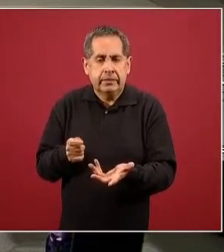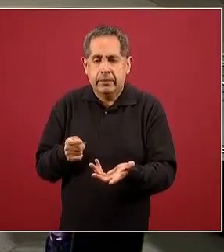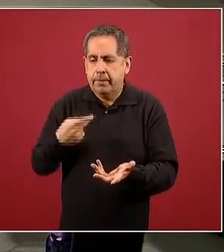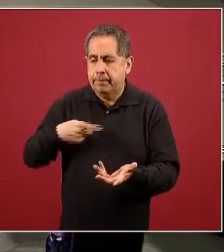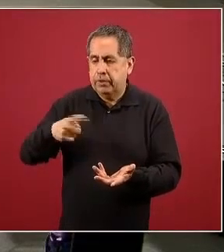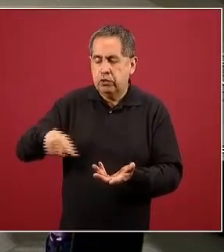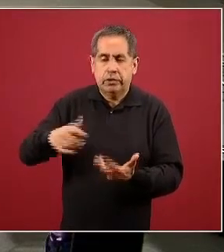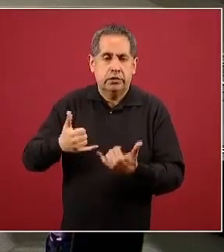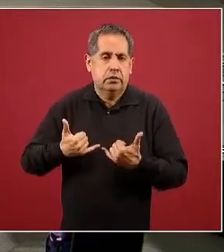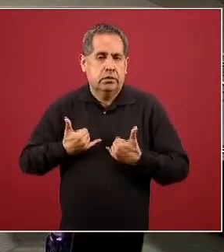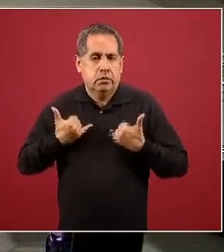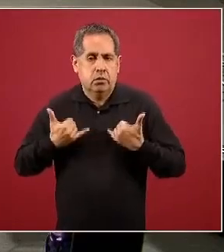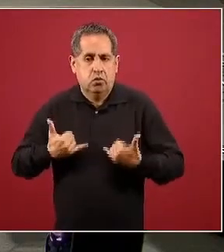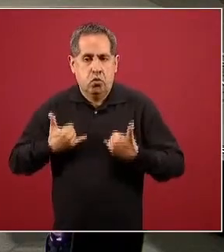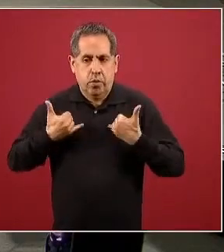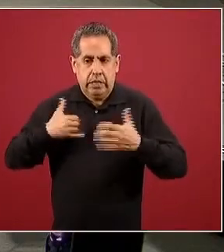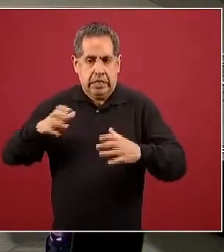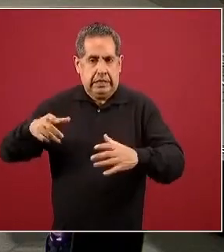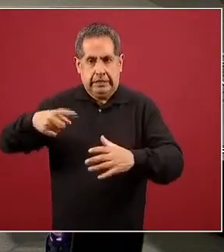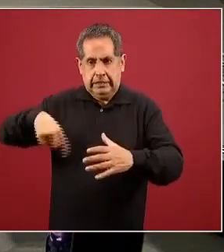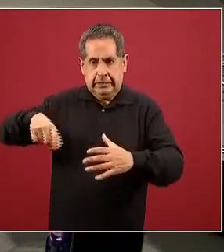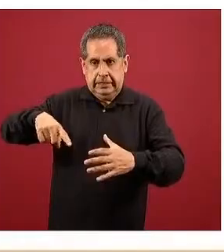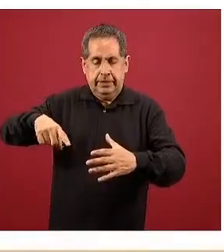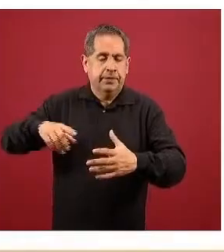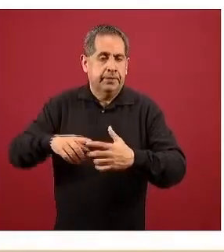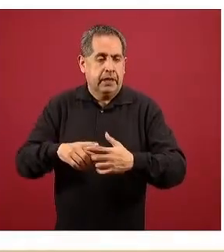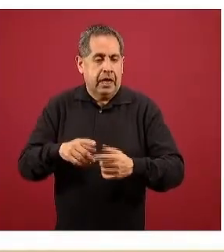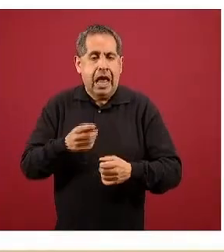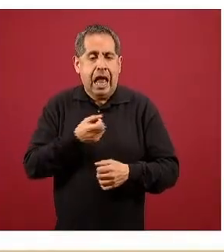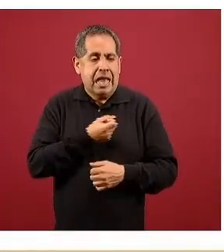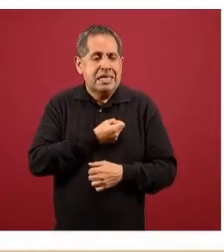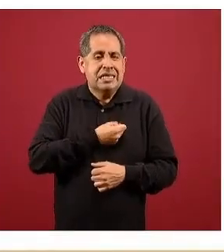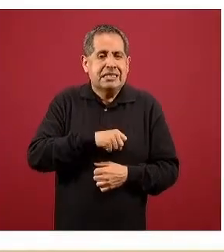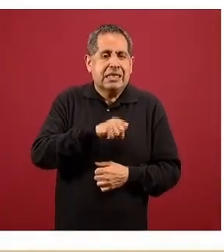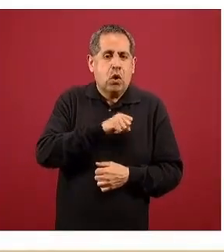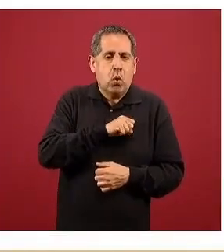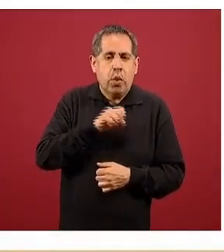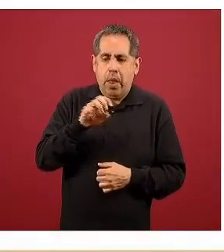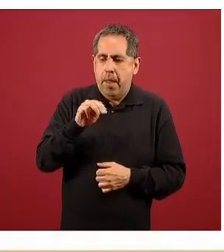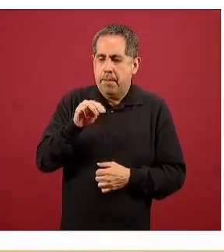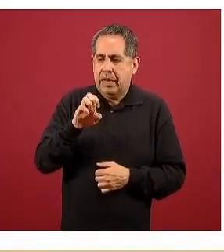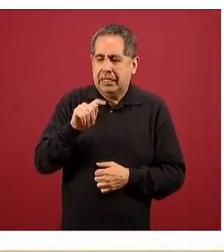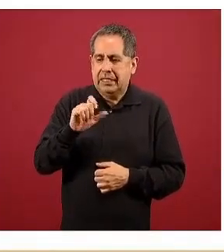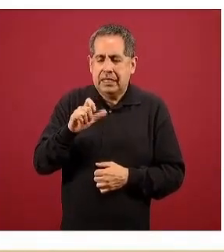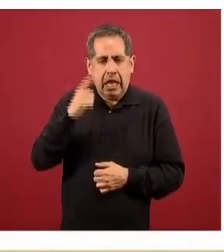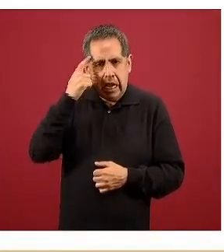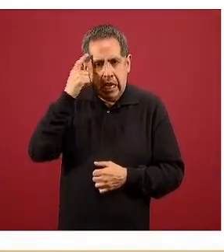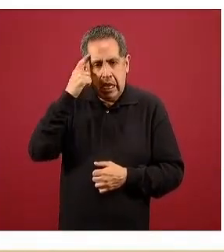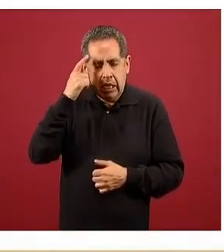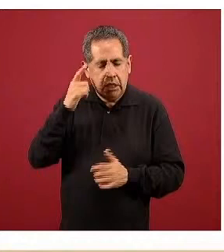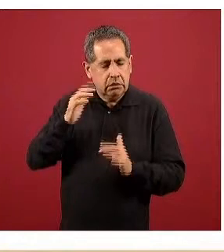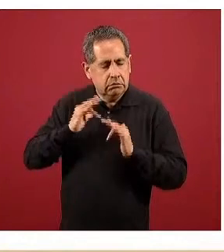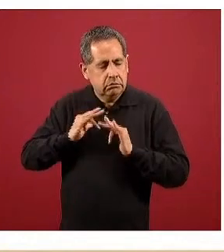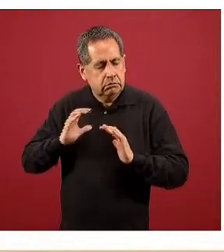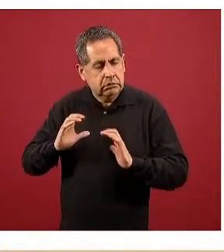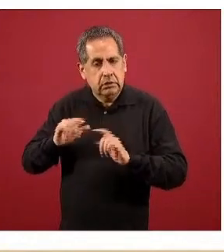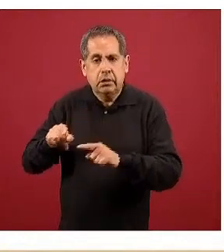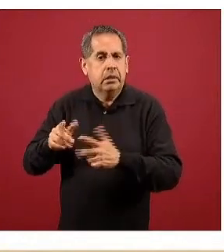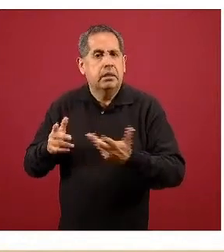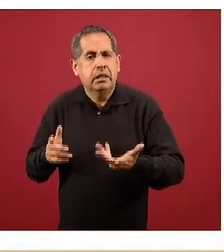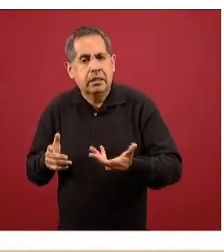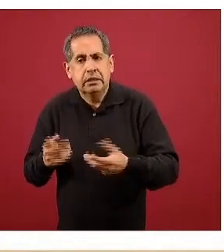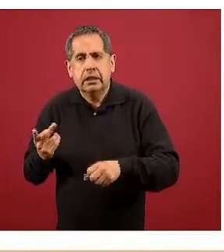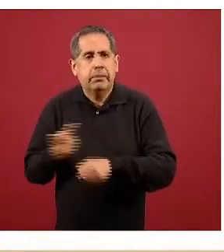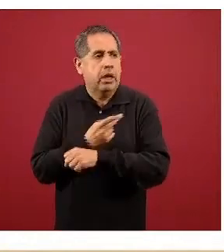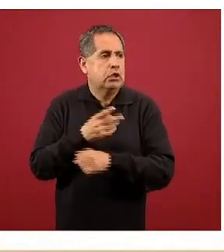la población adolescente. Y la salud mental, bueno, pues la vamos a enfocar hacia pues lo que está